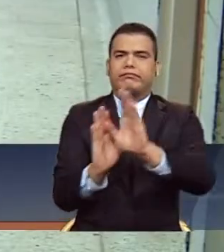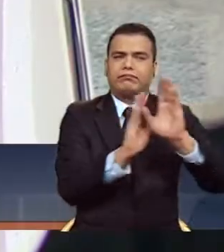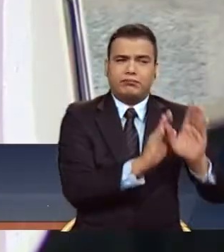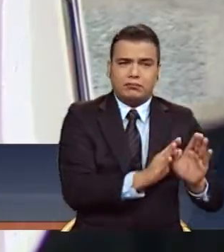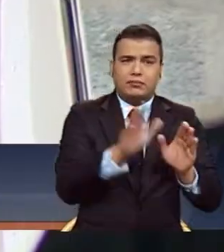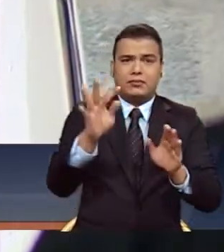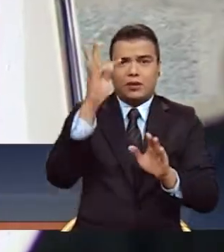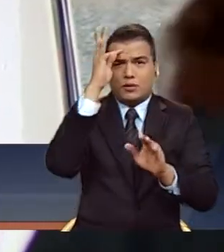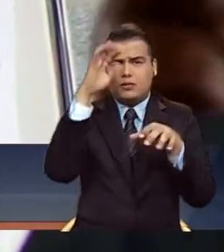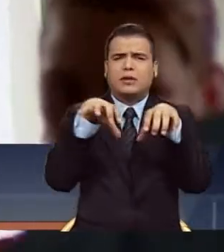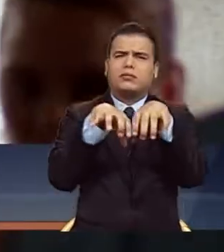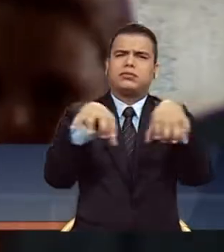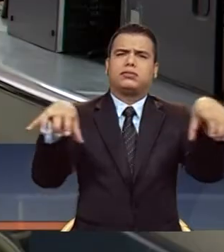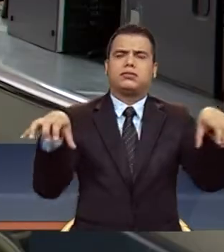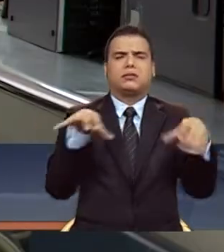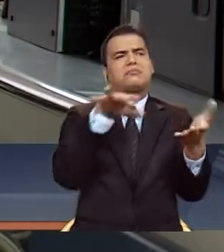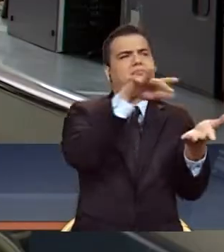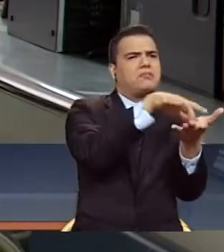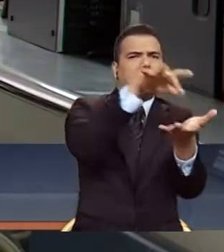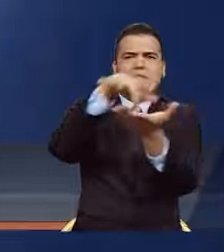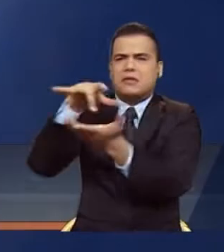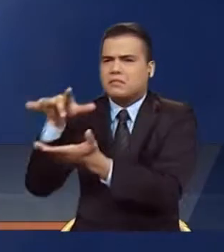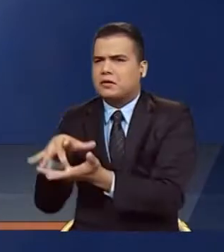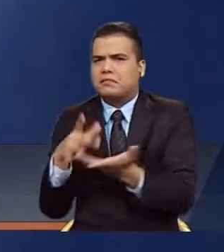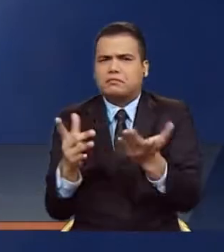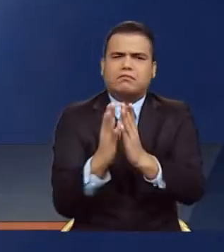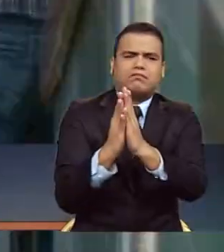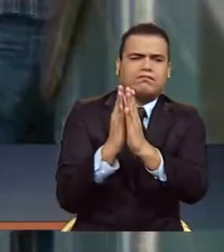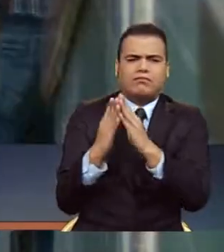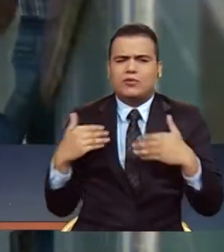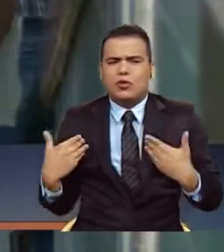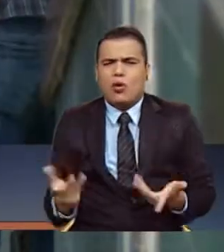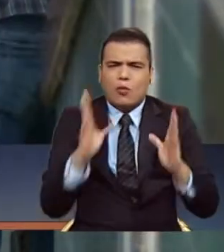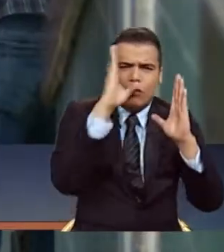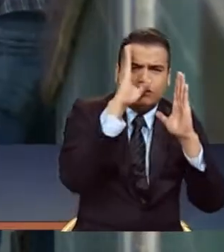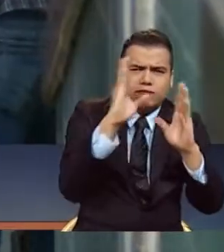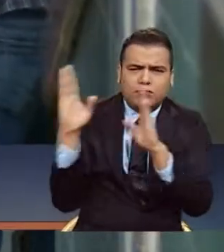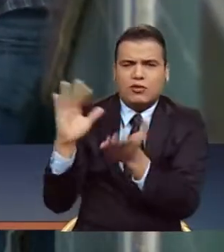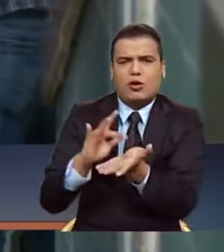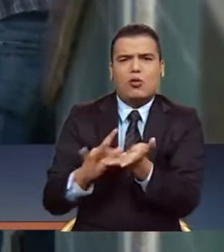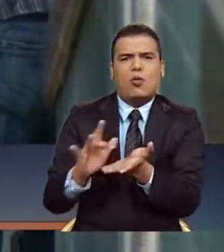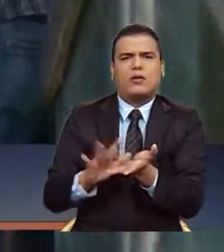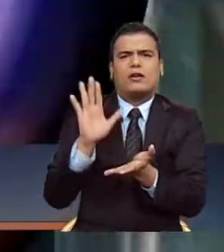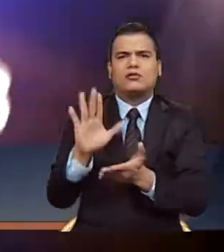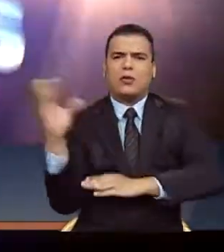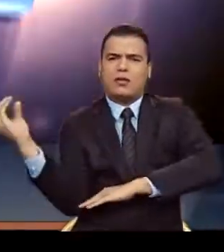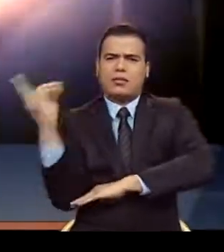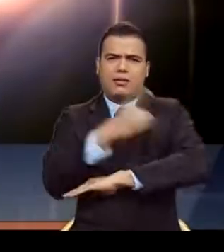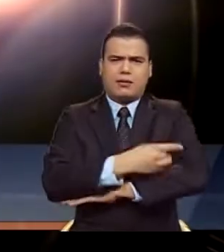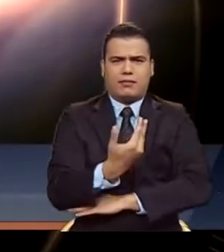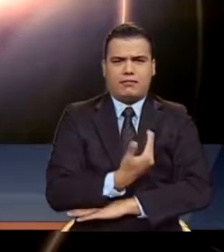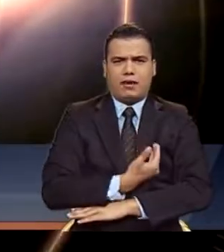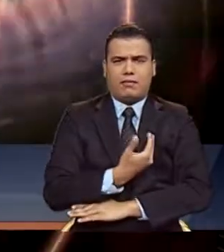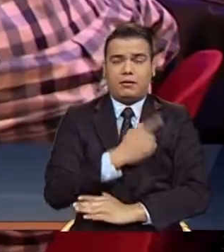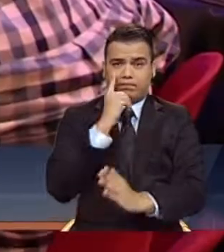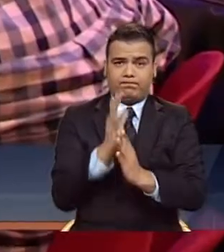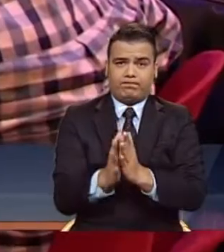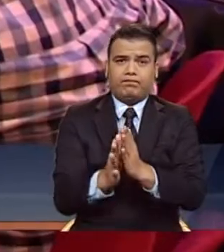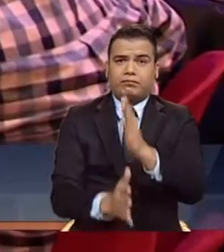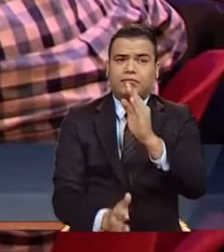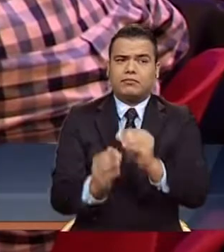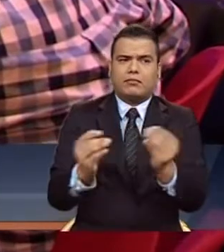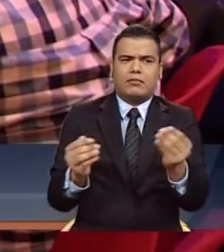Recorrimos hospitales y centros de salud para conocer la atención de emergencias en el Día de las Madres. Le